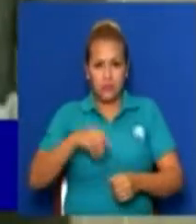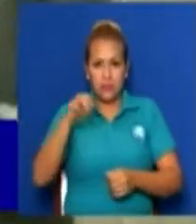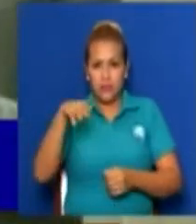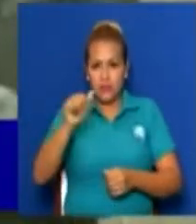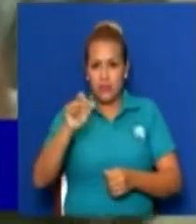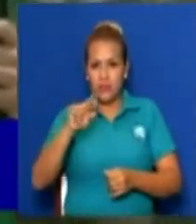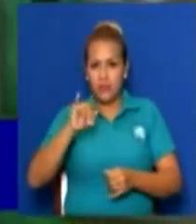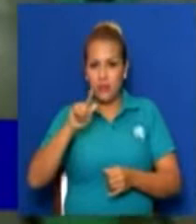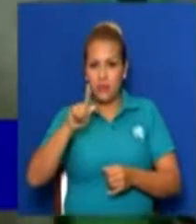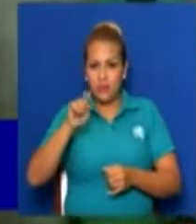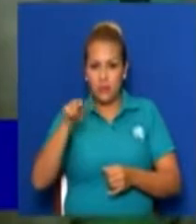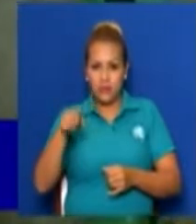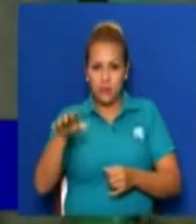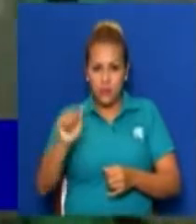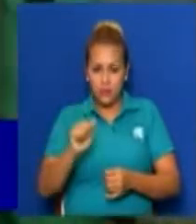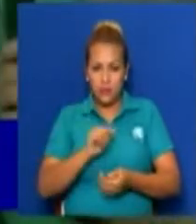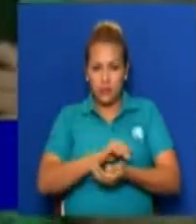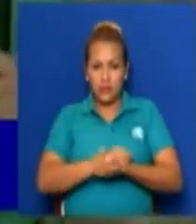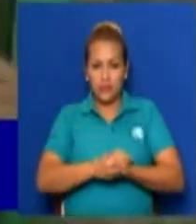Maritza Espinales.